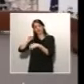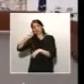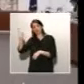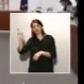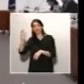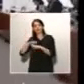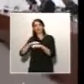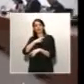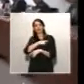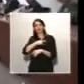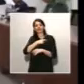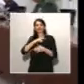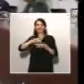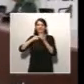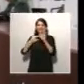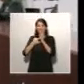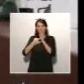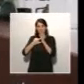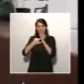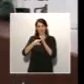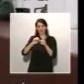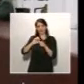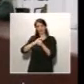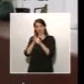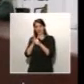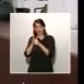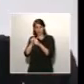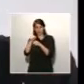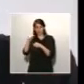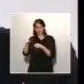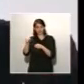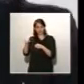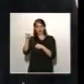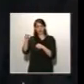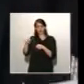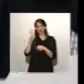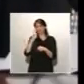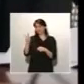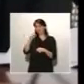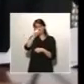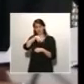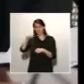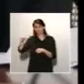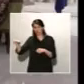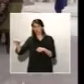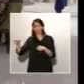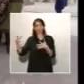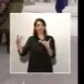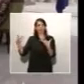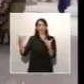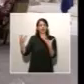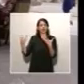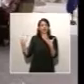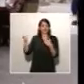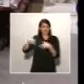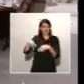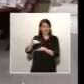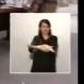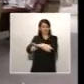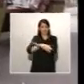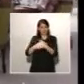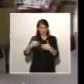lugar a continuación. En él ven, precisamente, a las personas, junto a los ministros competentes, que han